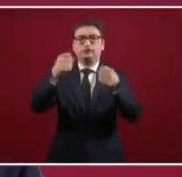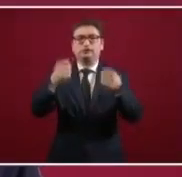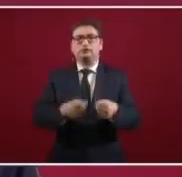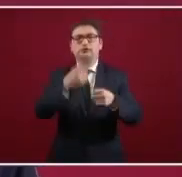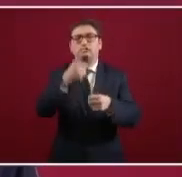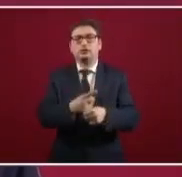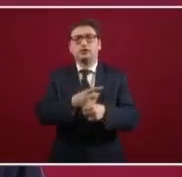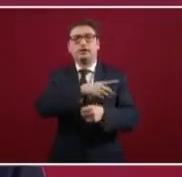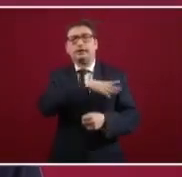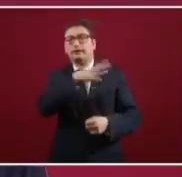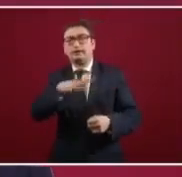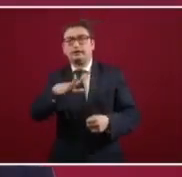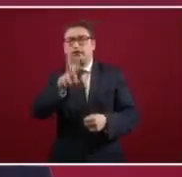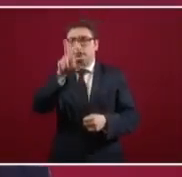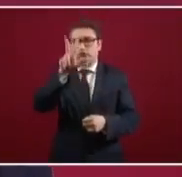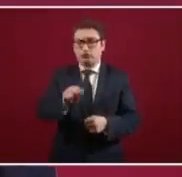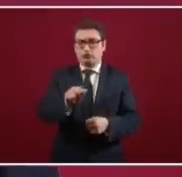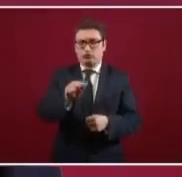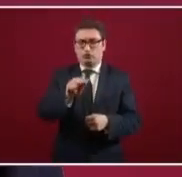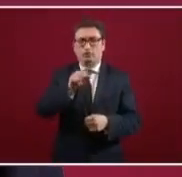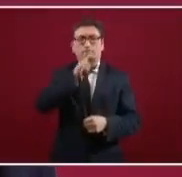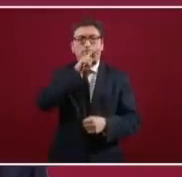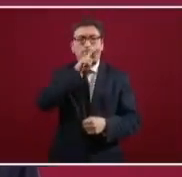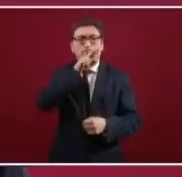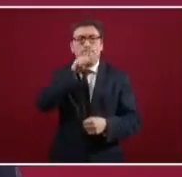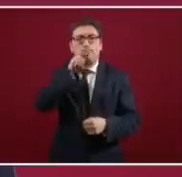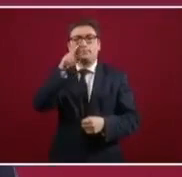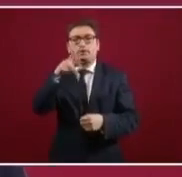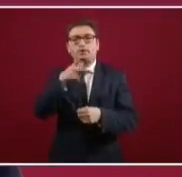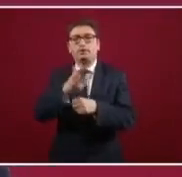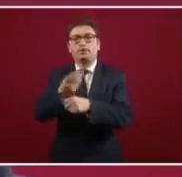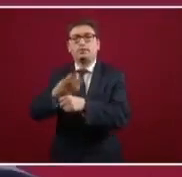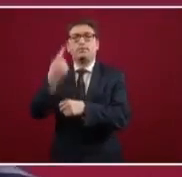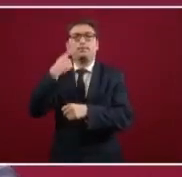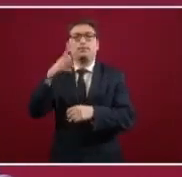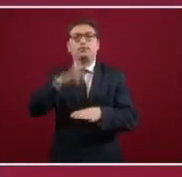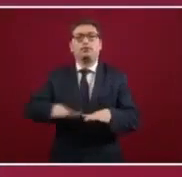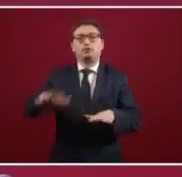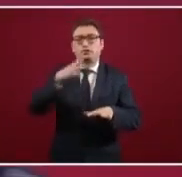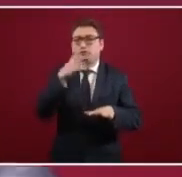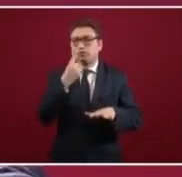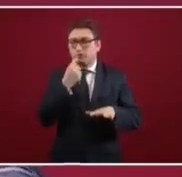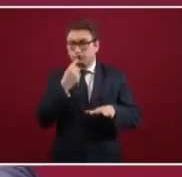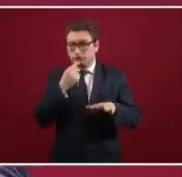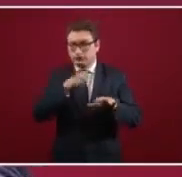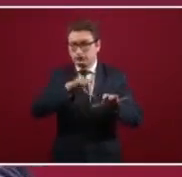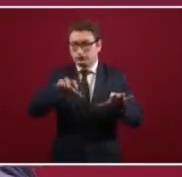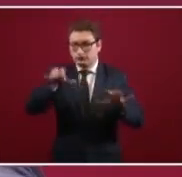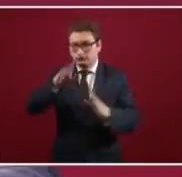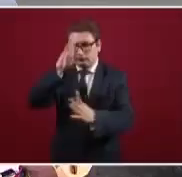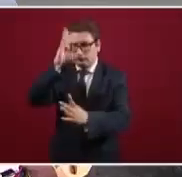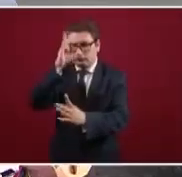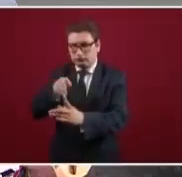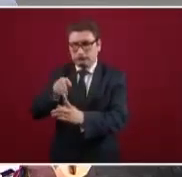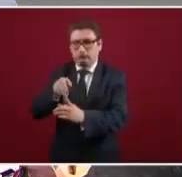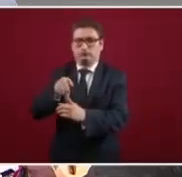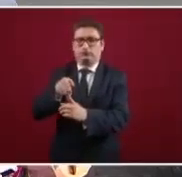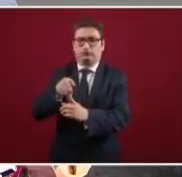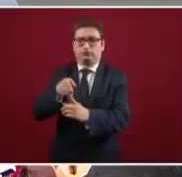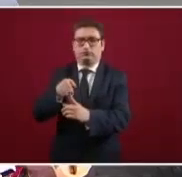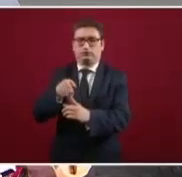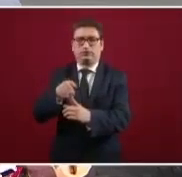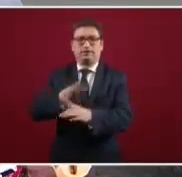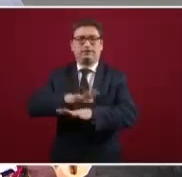pública en general sino mejoramiento policial en lo particular nada de